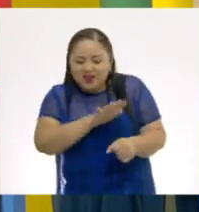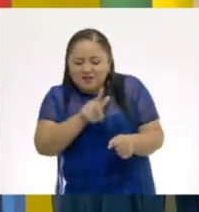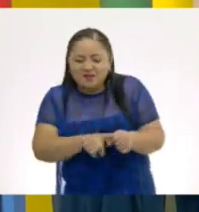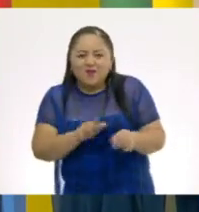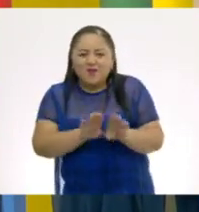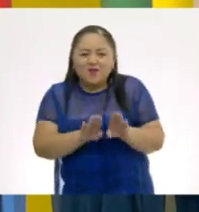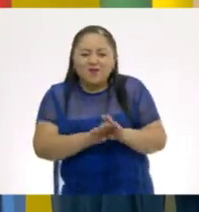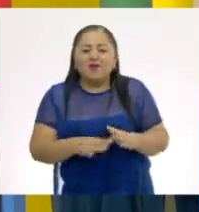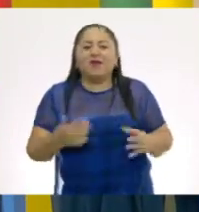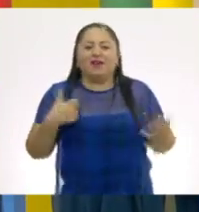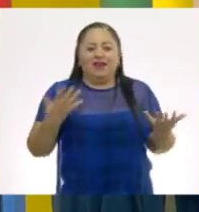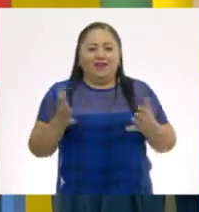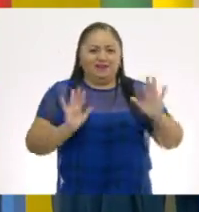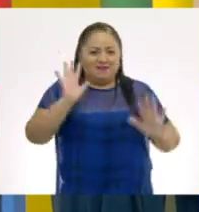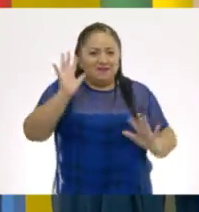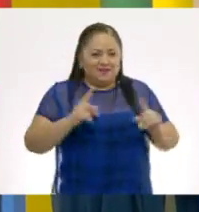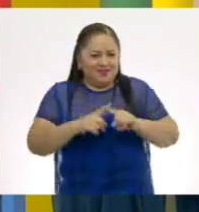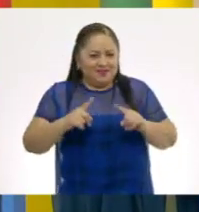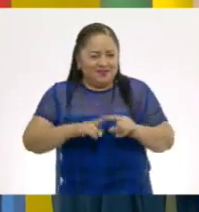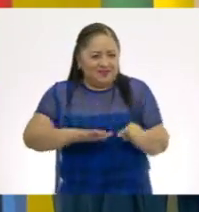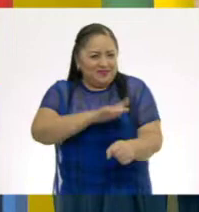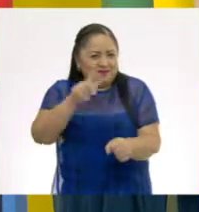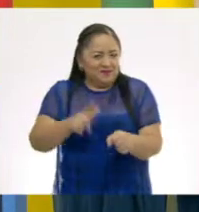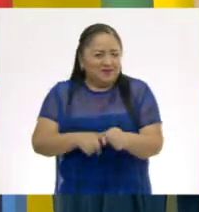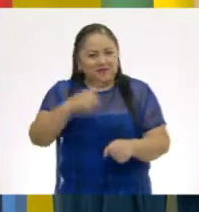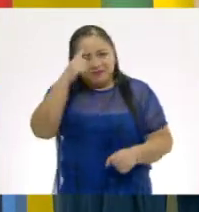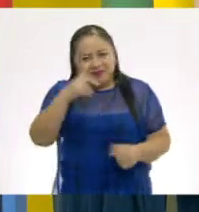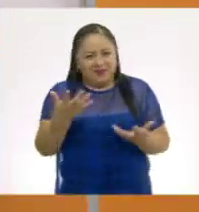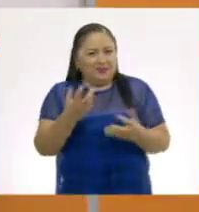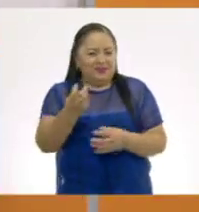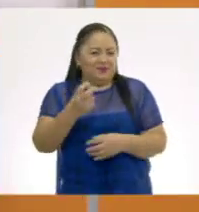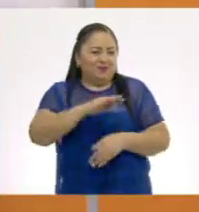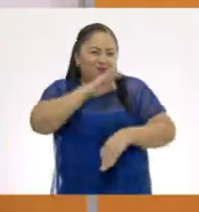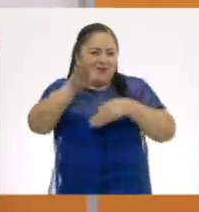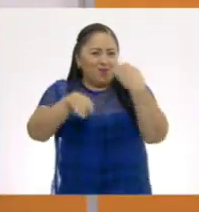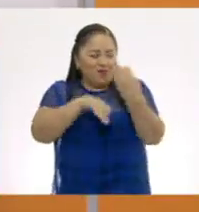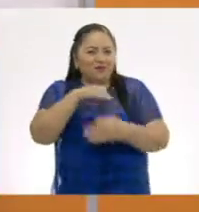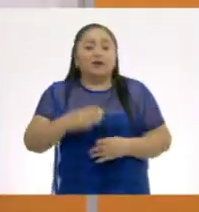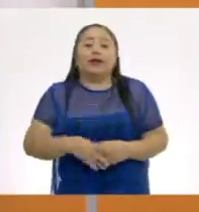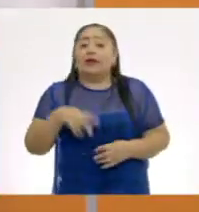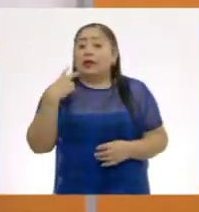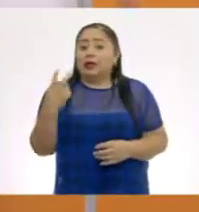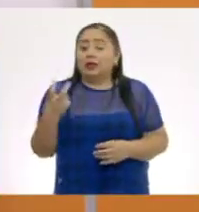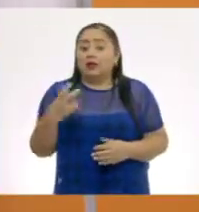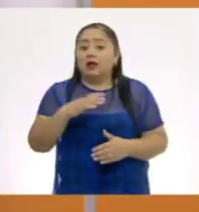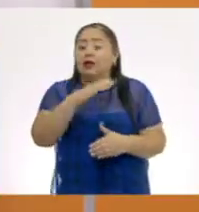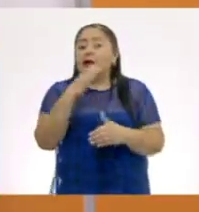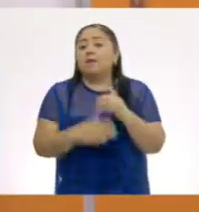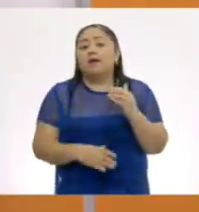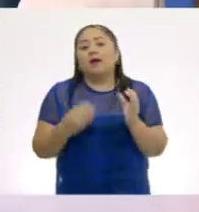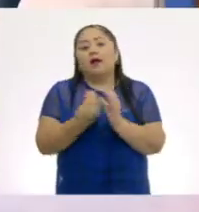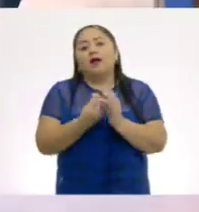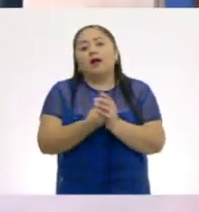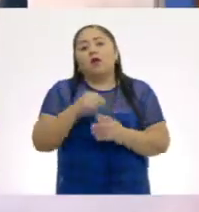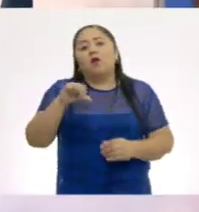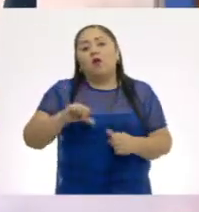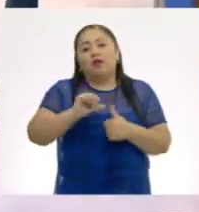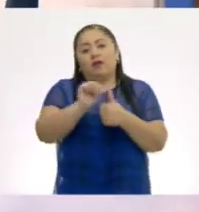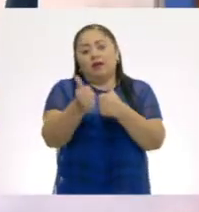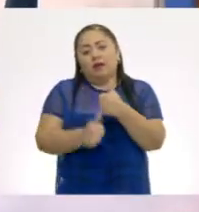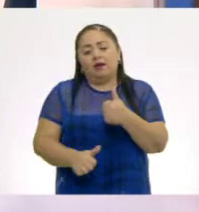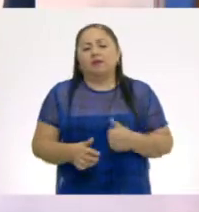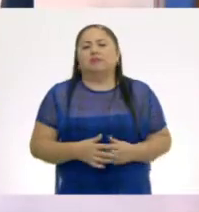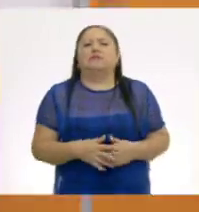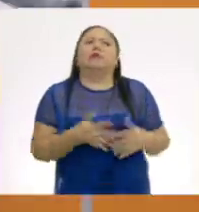animales. Movimientos de la naturaleza. Para poder hacer todo esto. Y con esto acaba nuestra clase de hoy de arte.